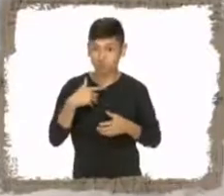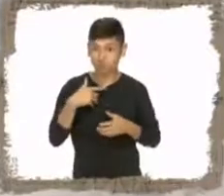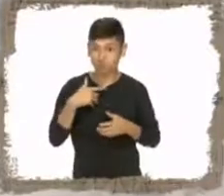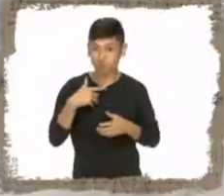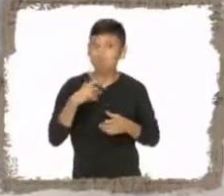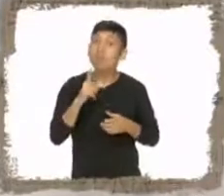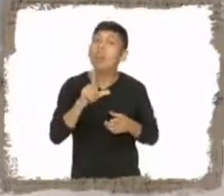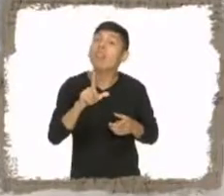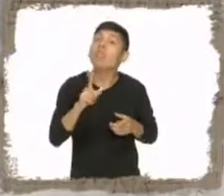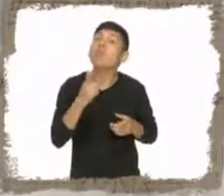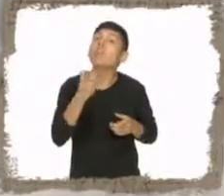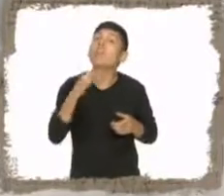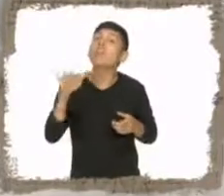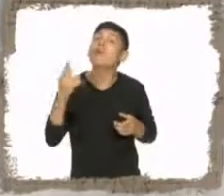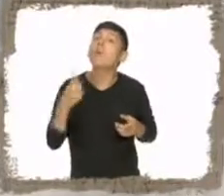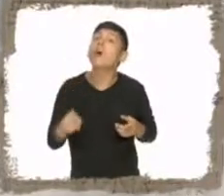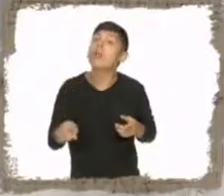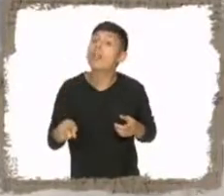¿Qué letra es?